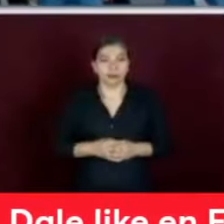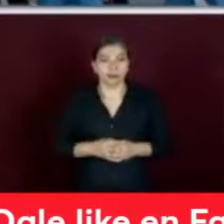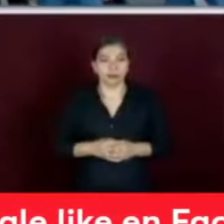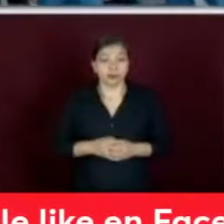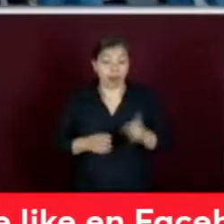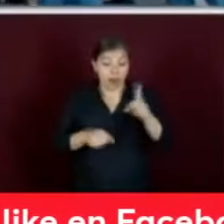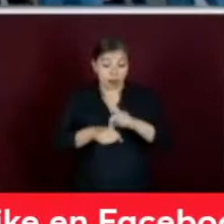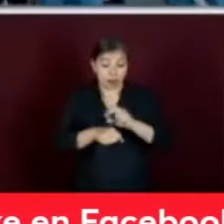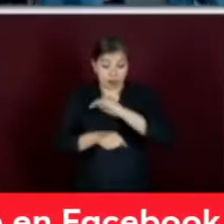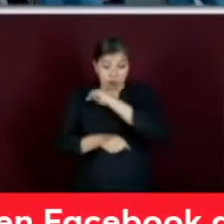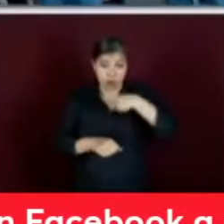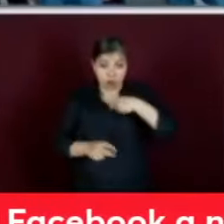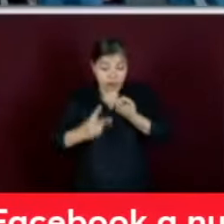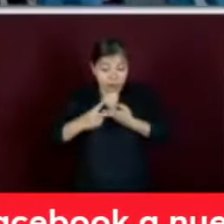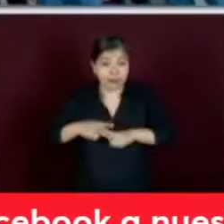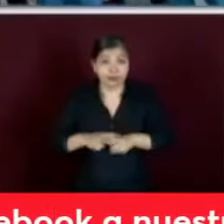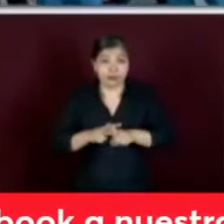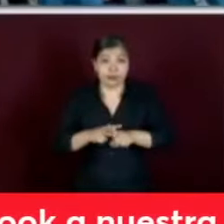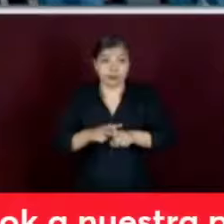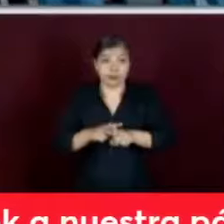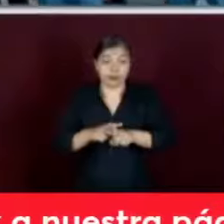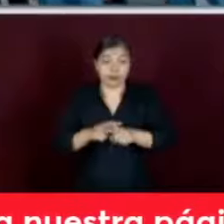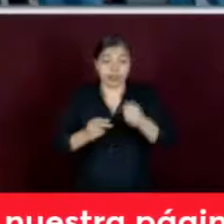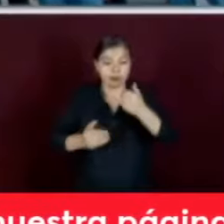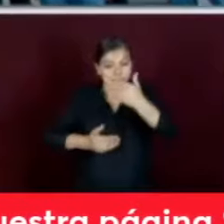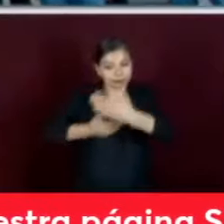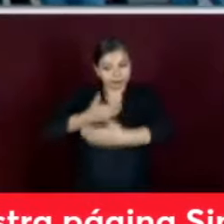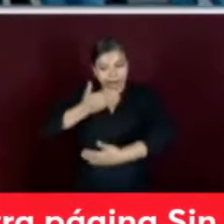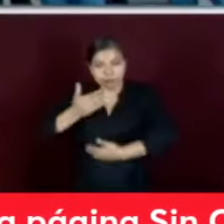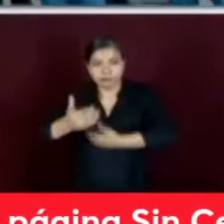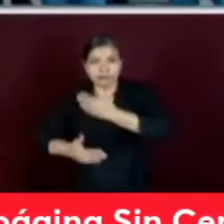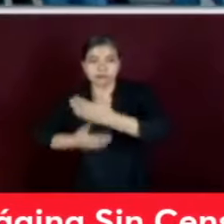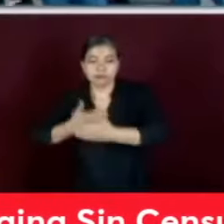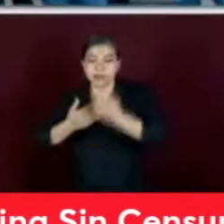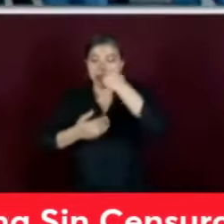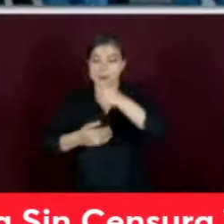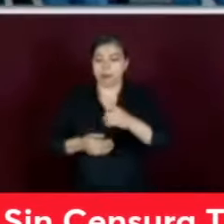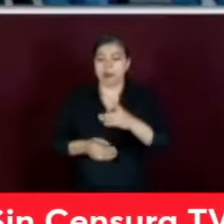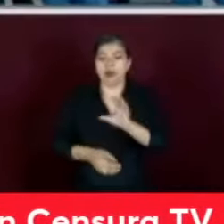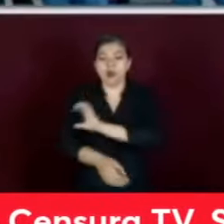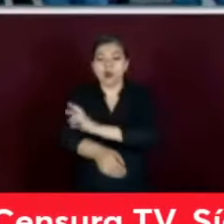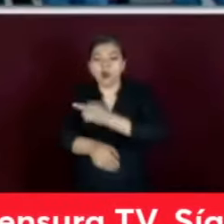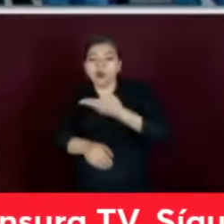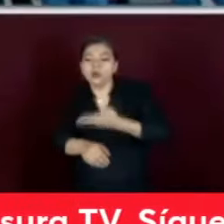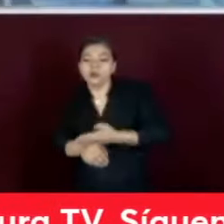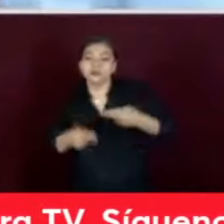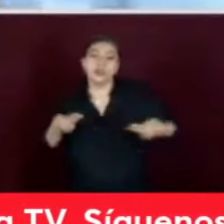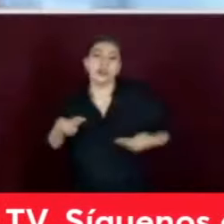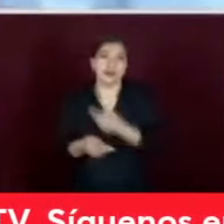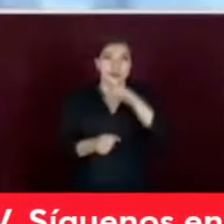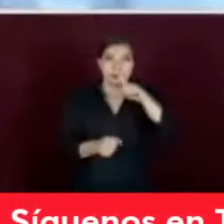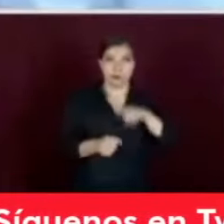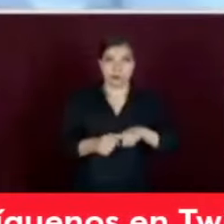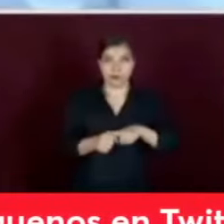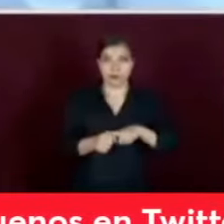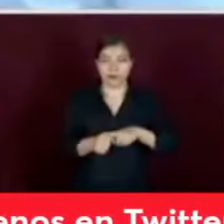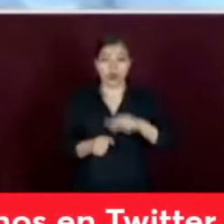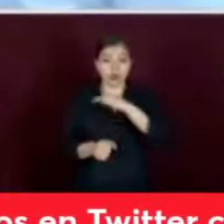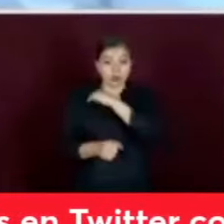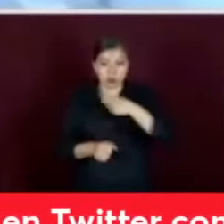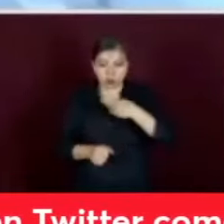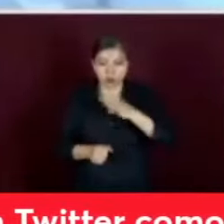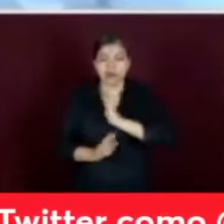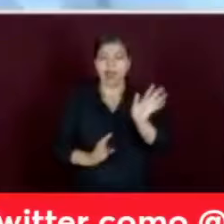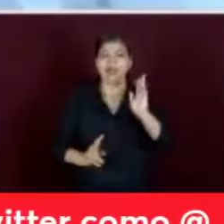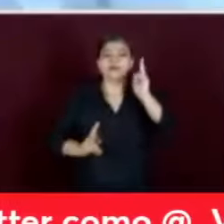que iniciamos el proceso por la coordinación nacional, hemos